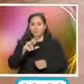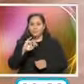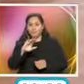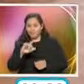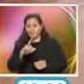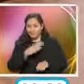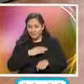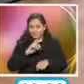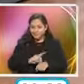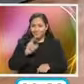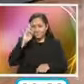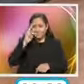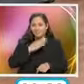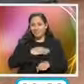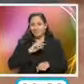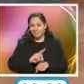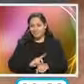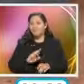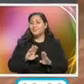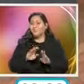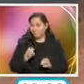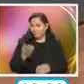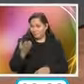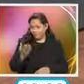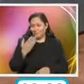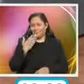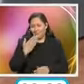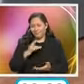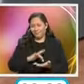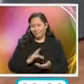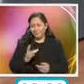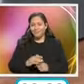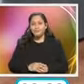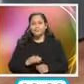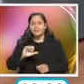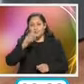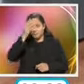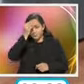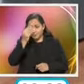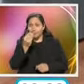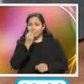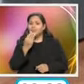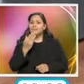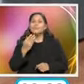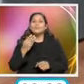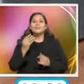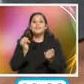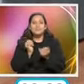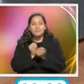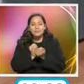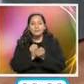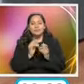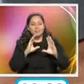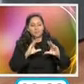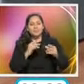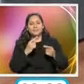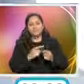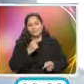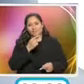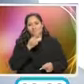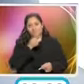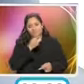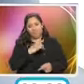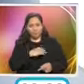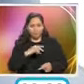Maribel, muy buenos días. Hola, buen día. ¿Cómo estás? Muy bien, gracias. Pues vamos a aprender a comer, y sobre todo a transmitírselo a los niños,